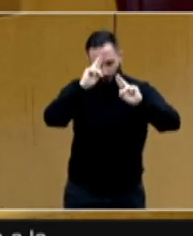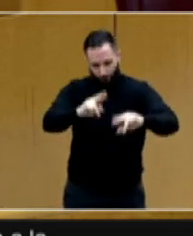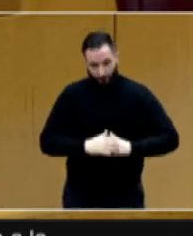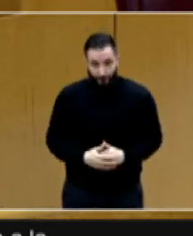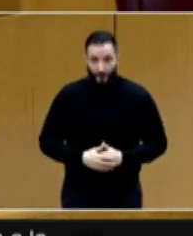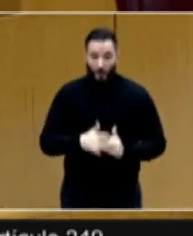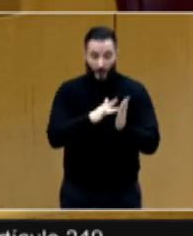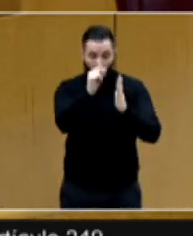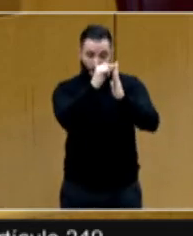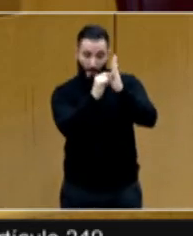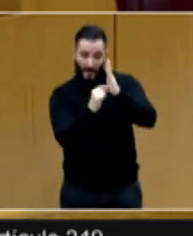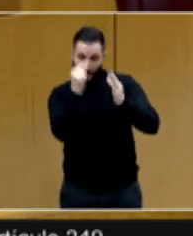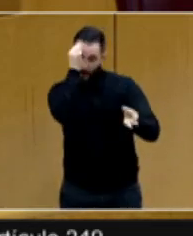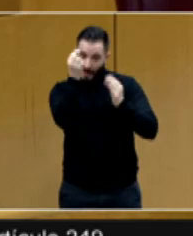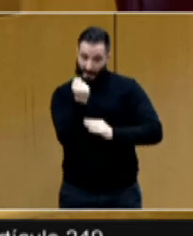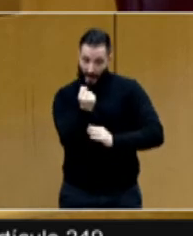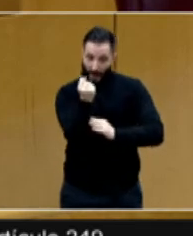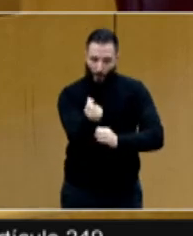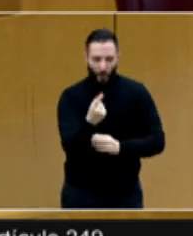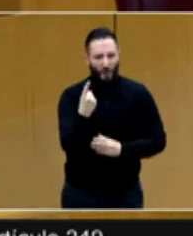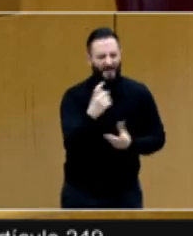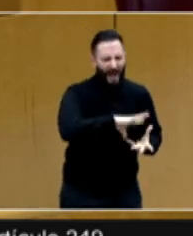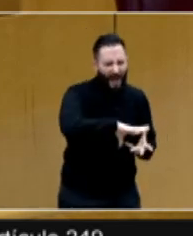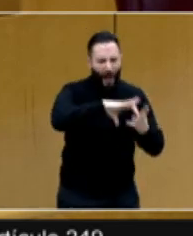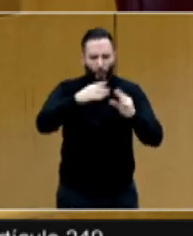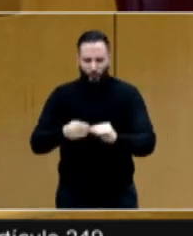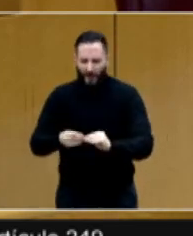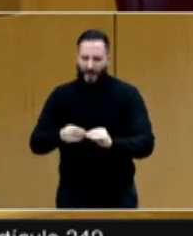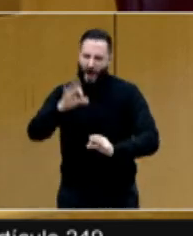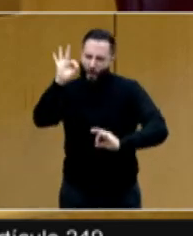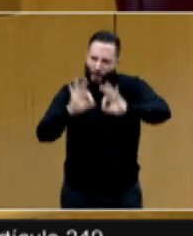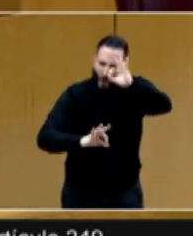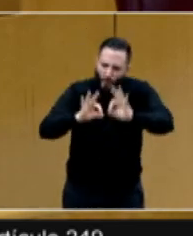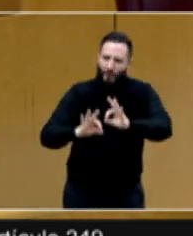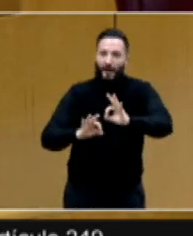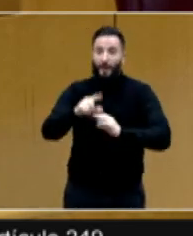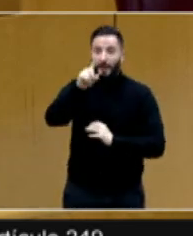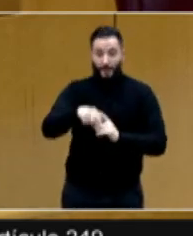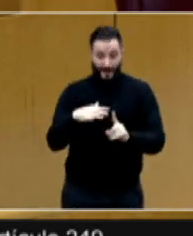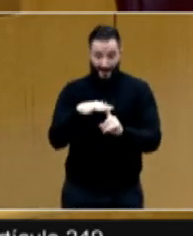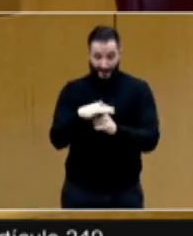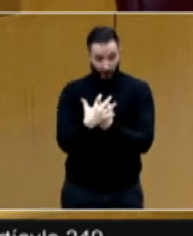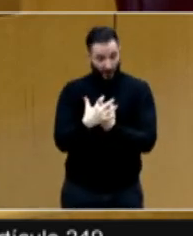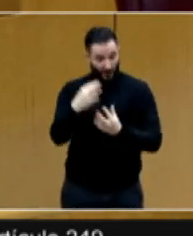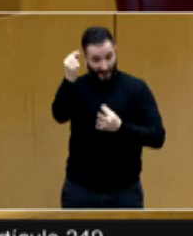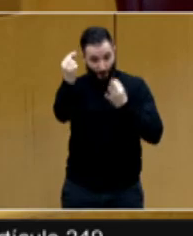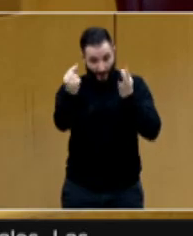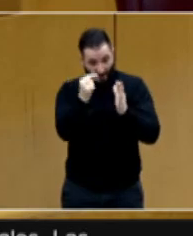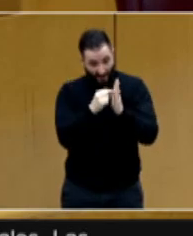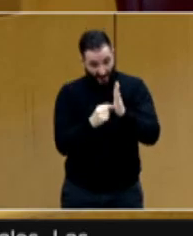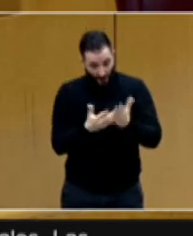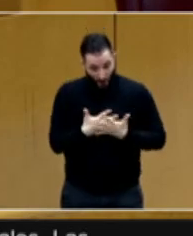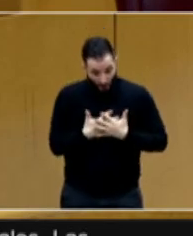las medidas de apoyo deben ser ajustadas proporcionadas y en el caso de las medidas voluntarias en